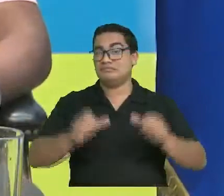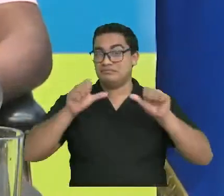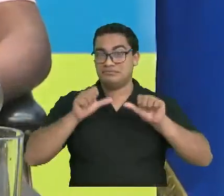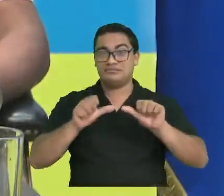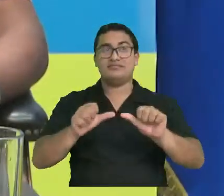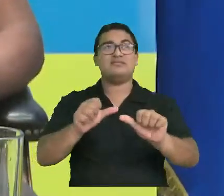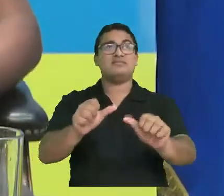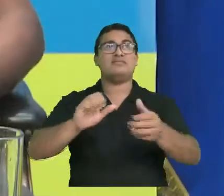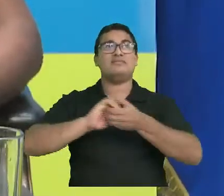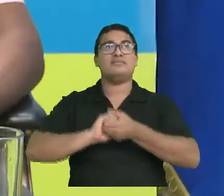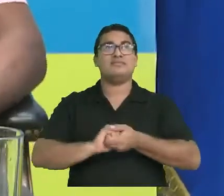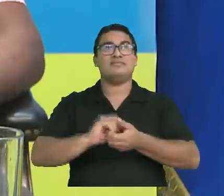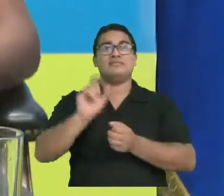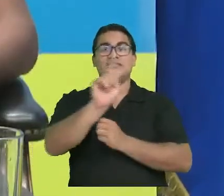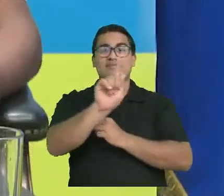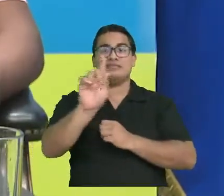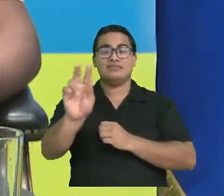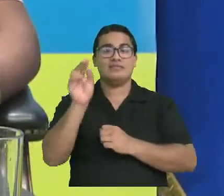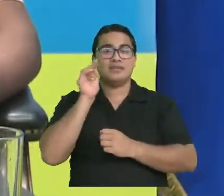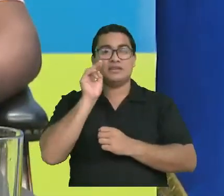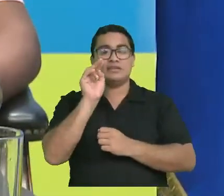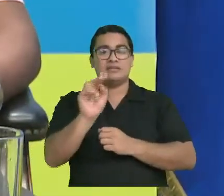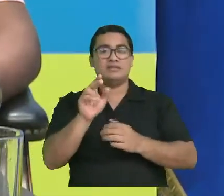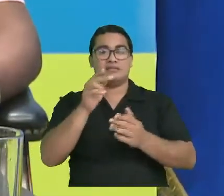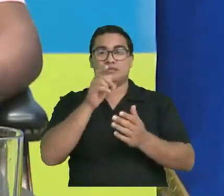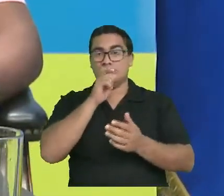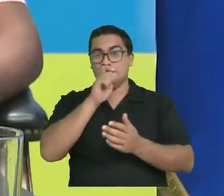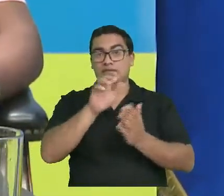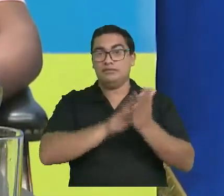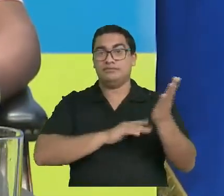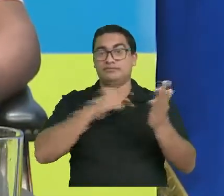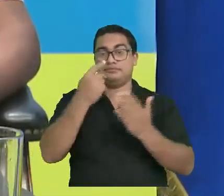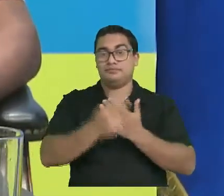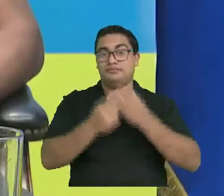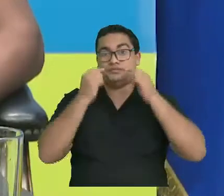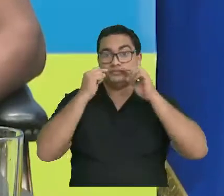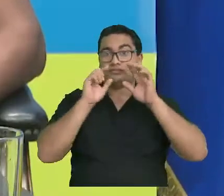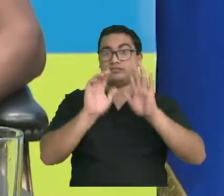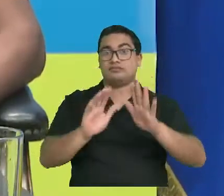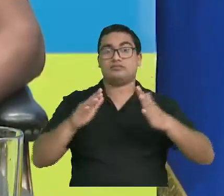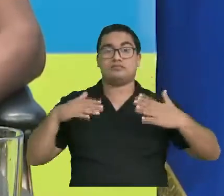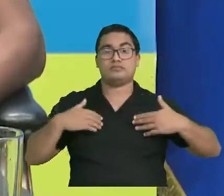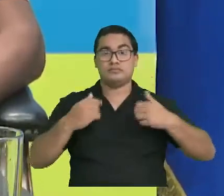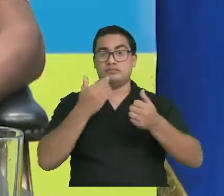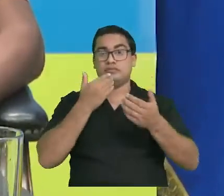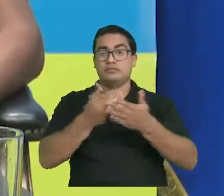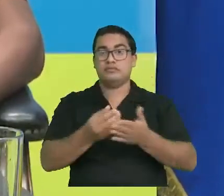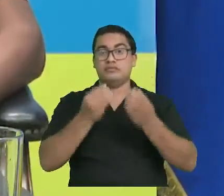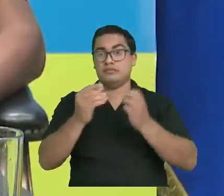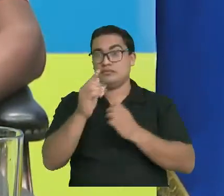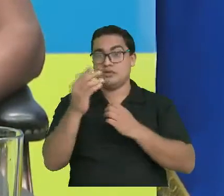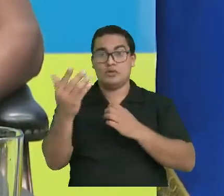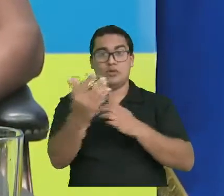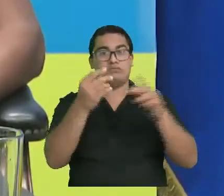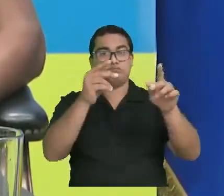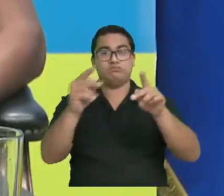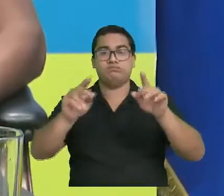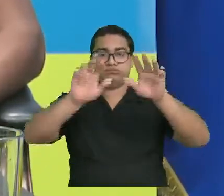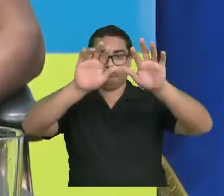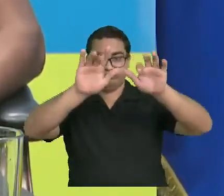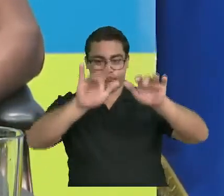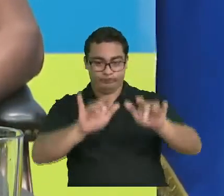Estamos de regreso, amigos televidentes, en su gustado programa Prevenir es Salud. Gracias a todos y todas que nos ven a través de la red social de